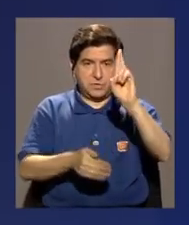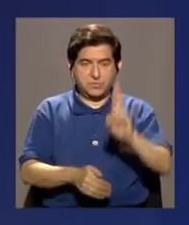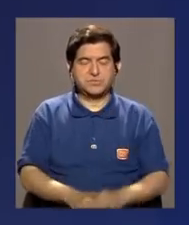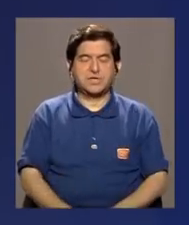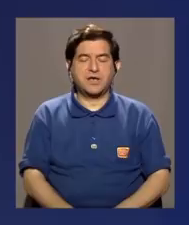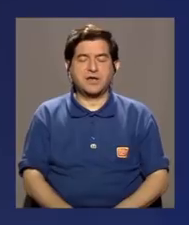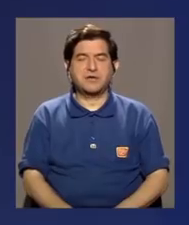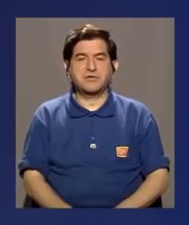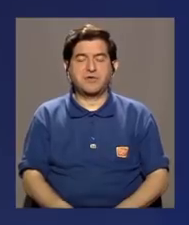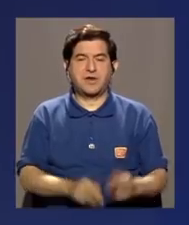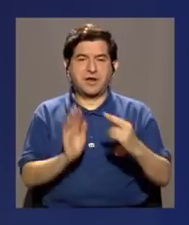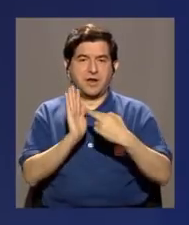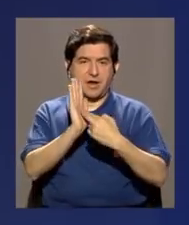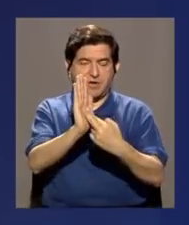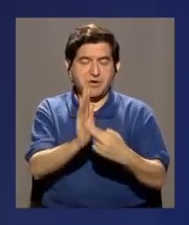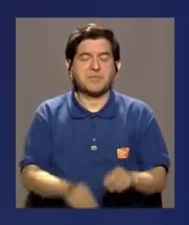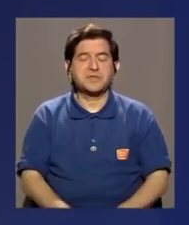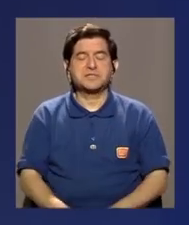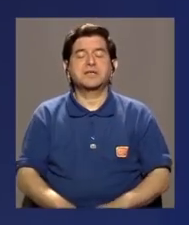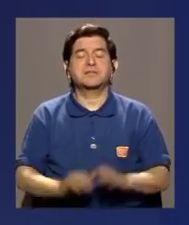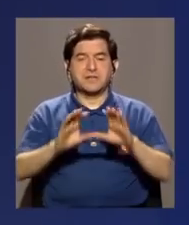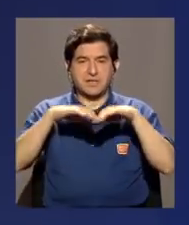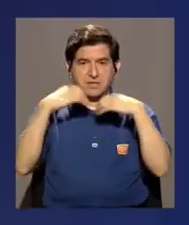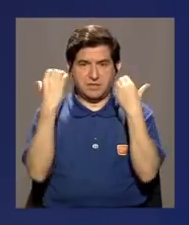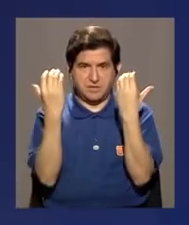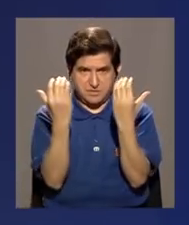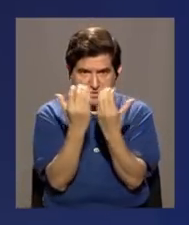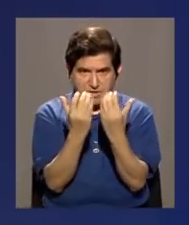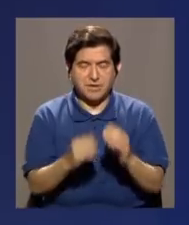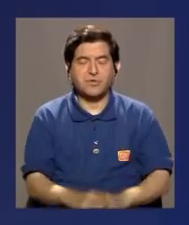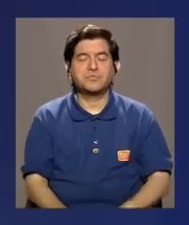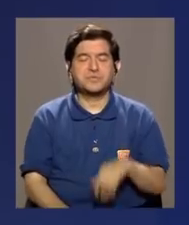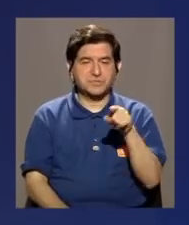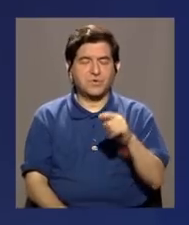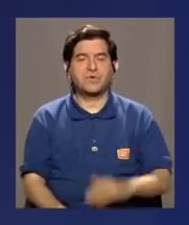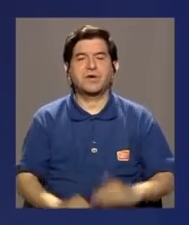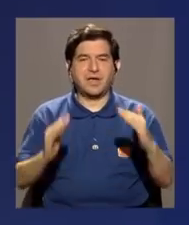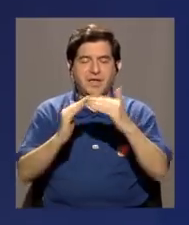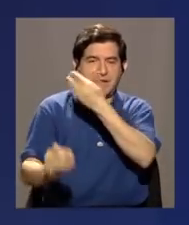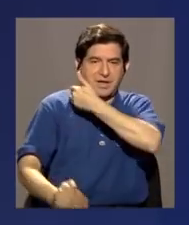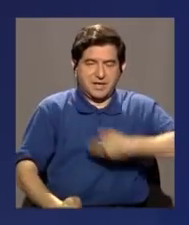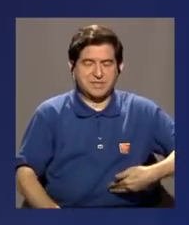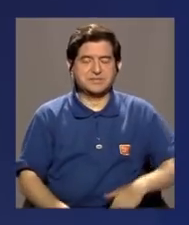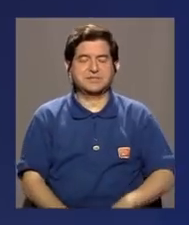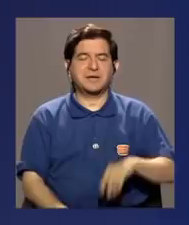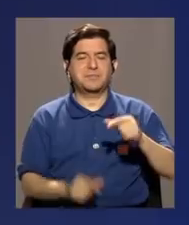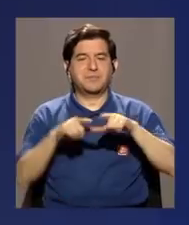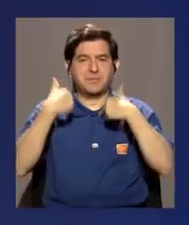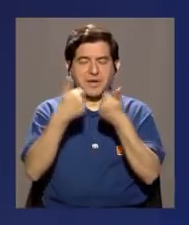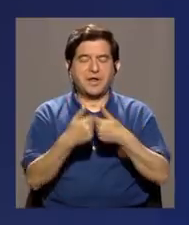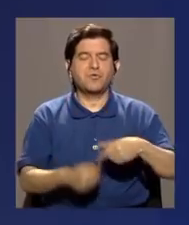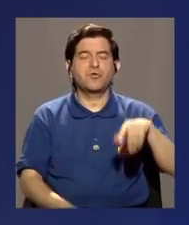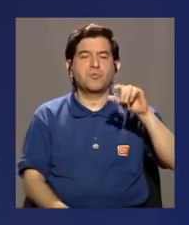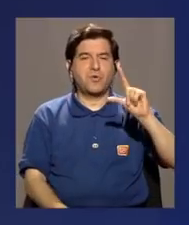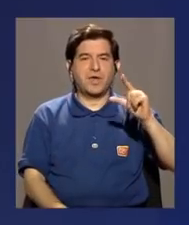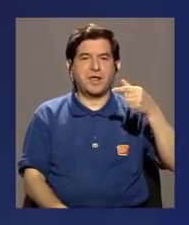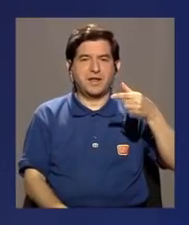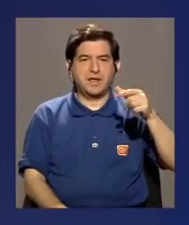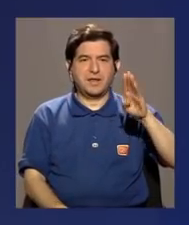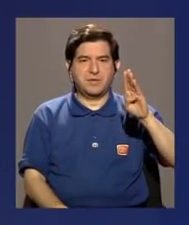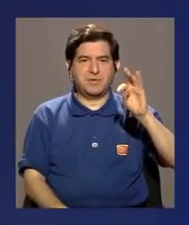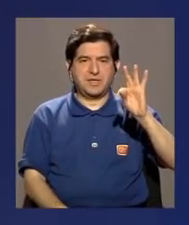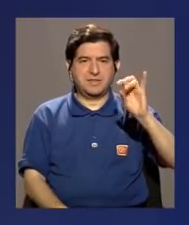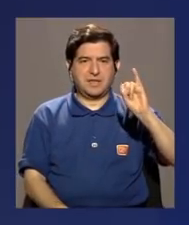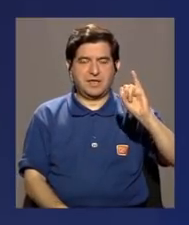para casa presidencial de grupos el eje cívico más bien nos comentó acá luís salazar en